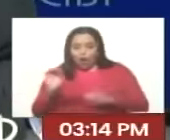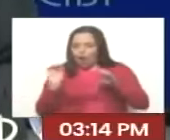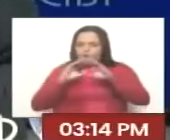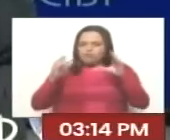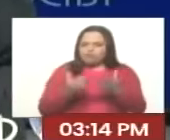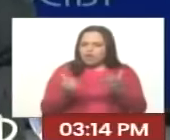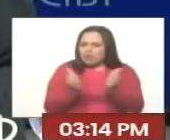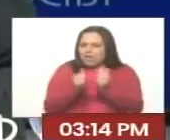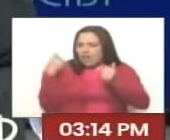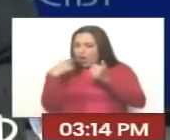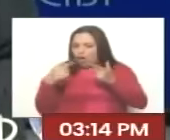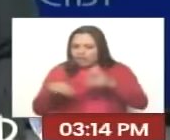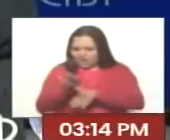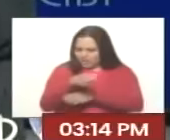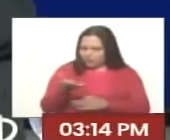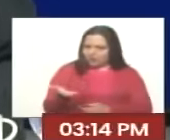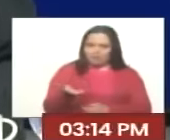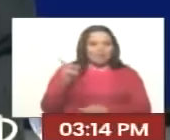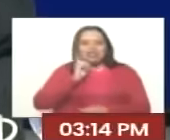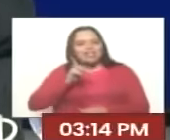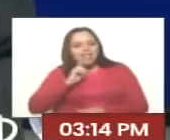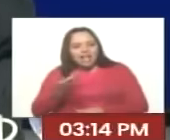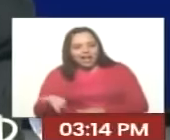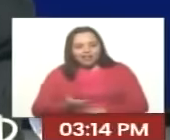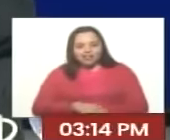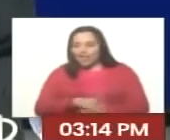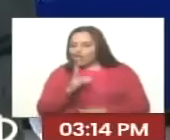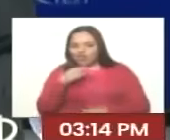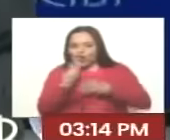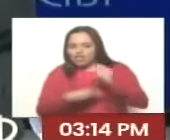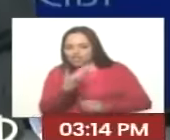Entre tantas otras canciones. Mentira, no fue él.